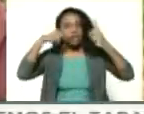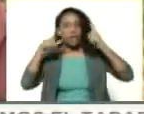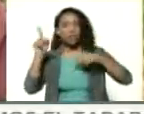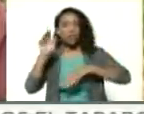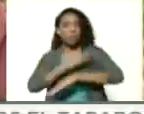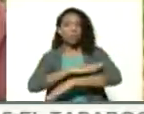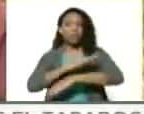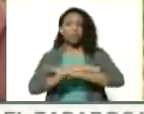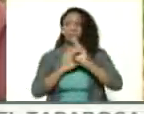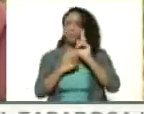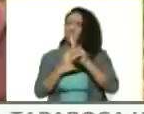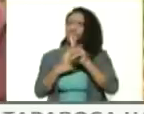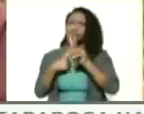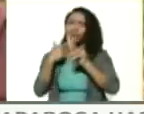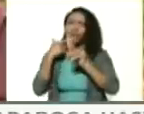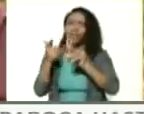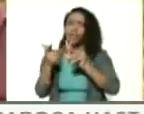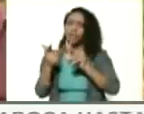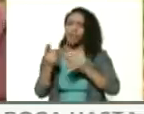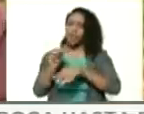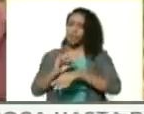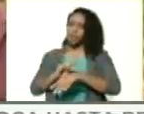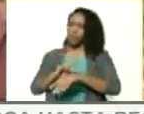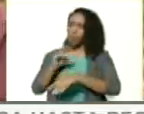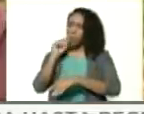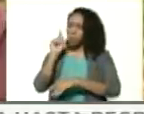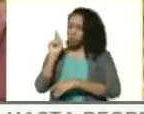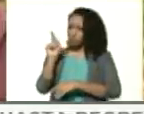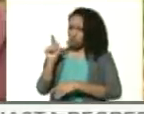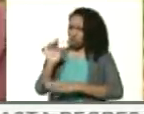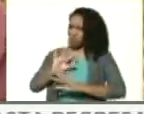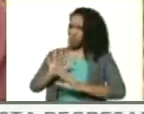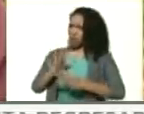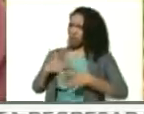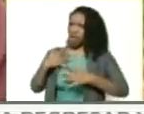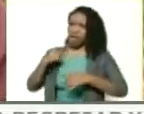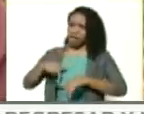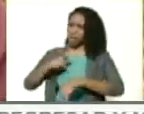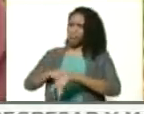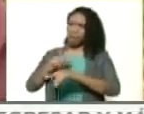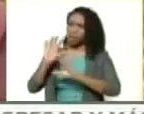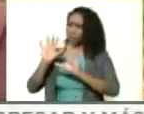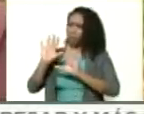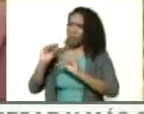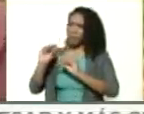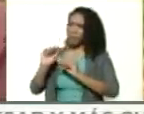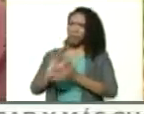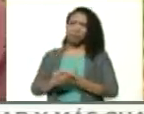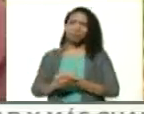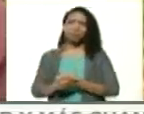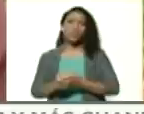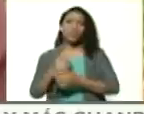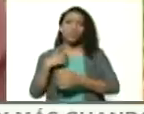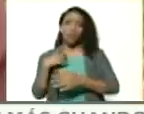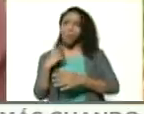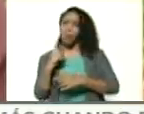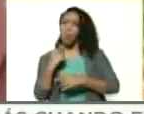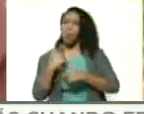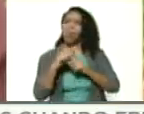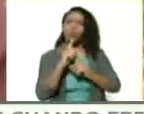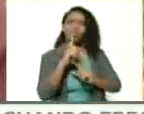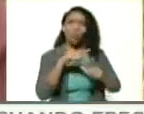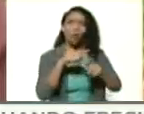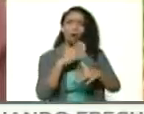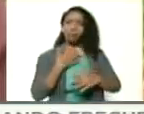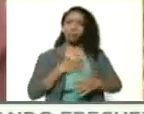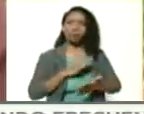actitud desorbitada le dije: doctor Rangel, usted está exaltado, no es momento para hablar. Quise ausentarme hacia otro lugar para